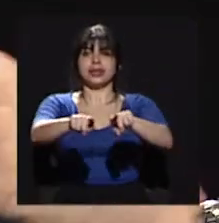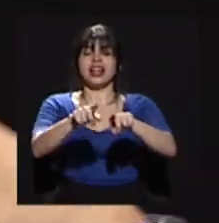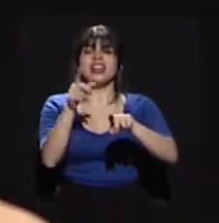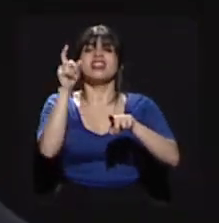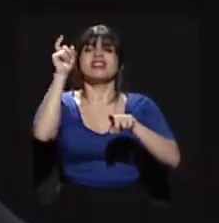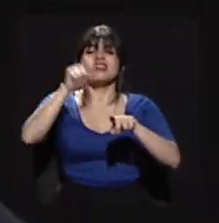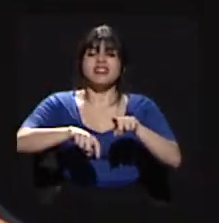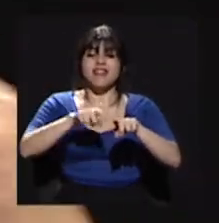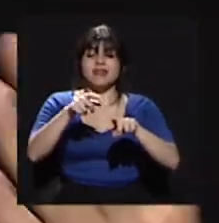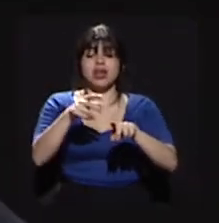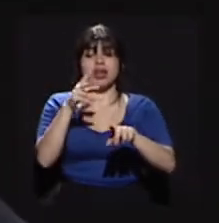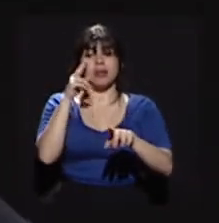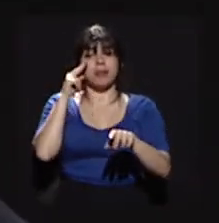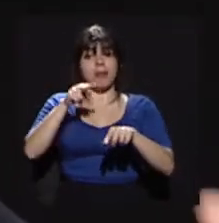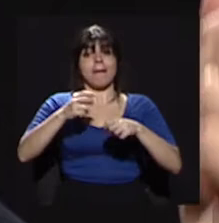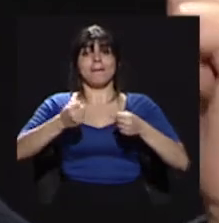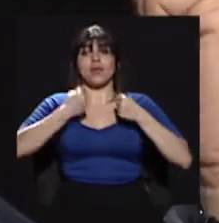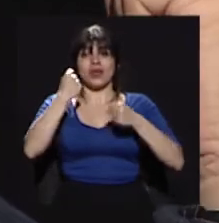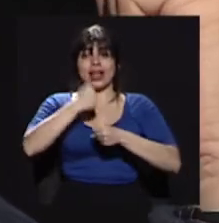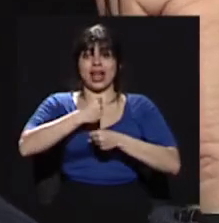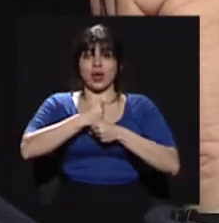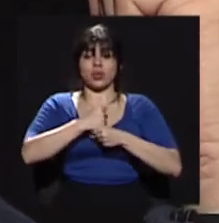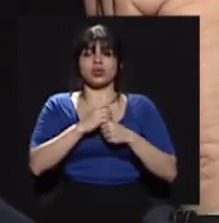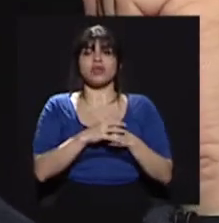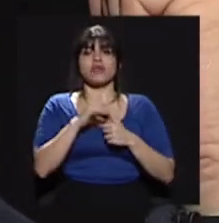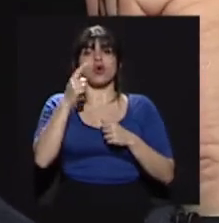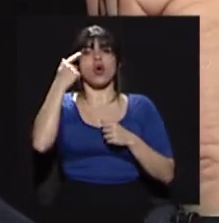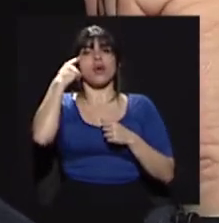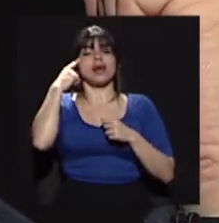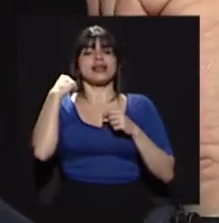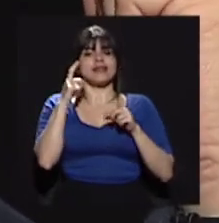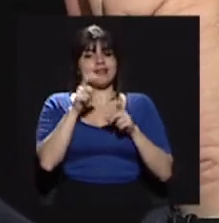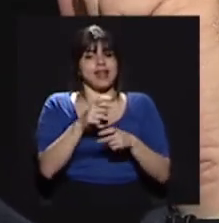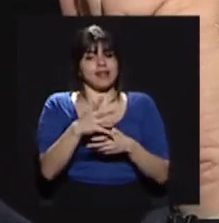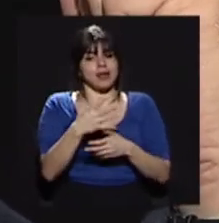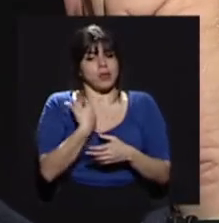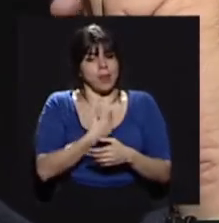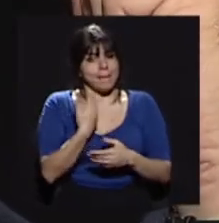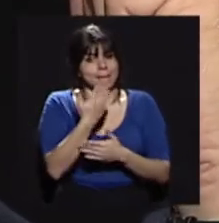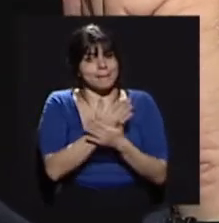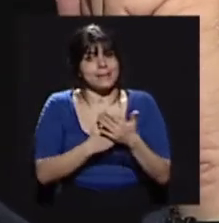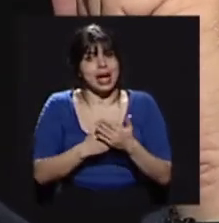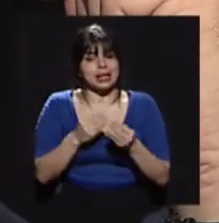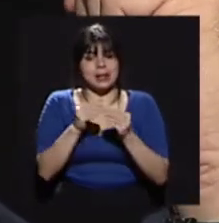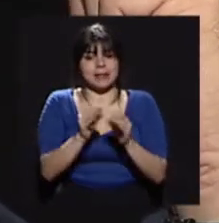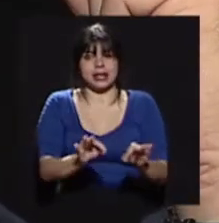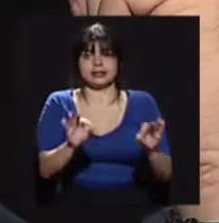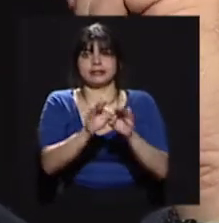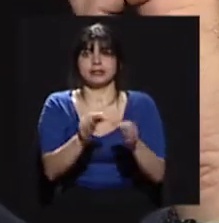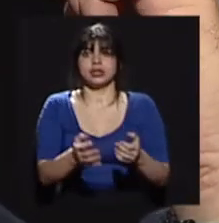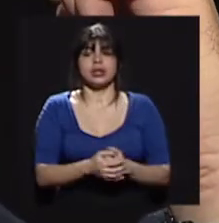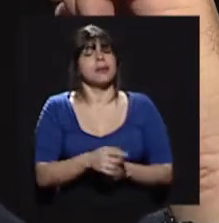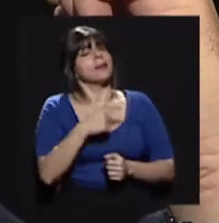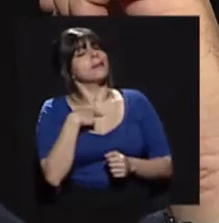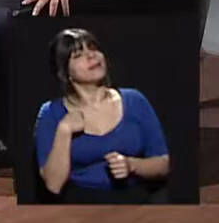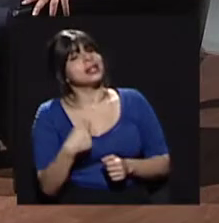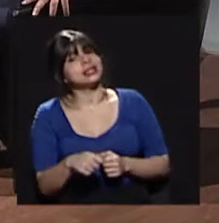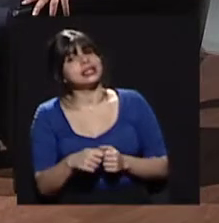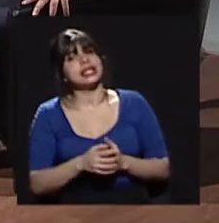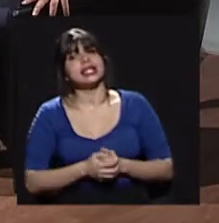tienen que desde el punto de vista del poder ejecutivo y recibir de nuestra parte la mayor prioridad presidente